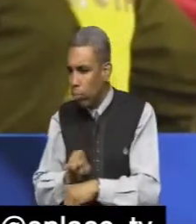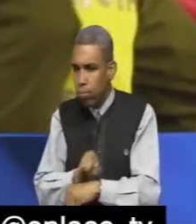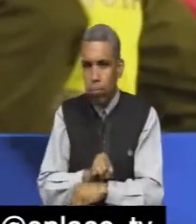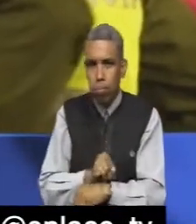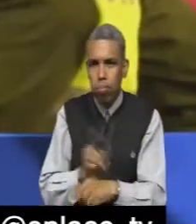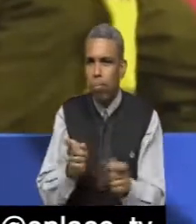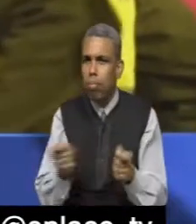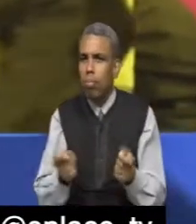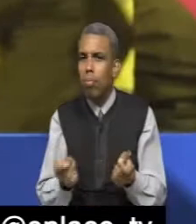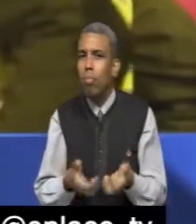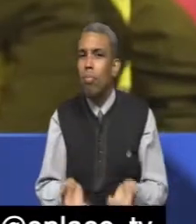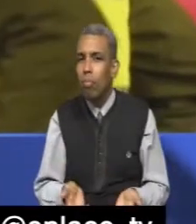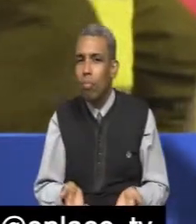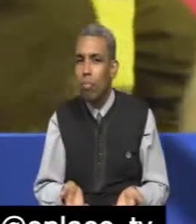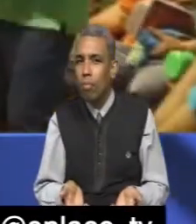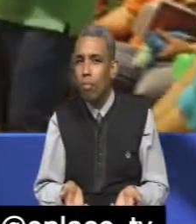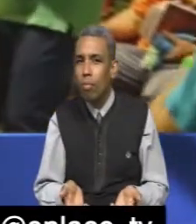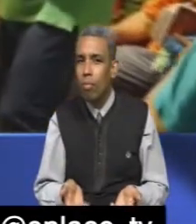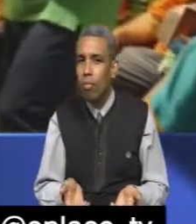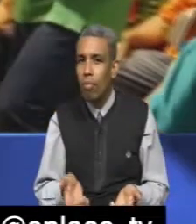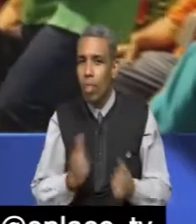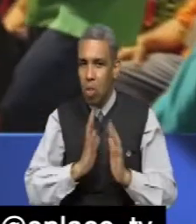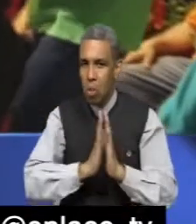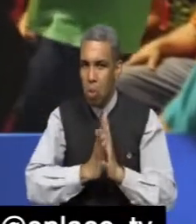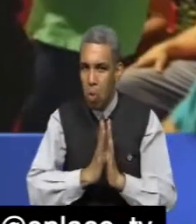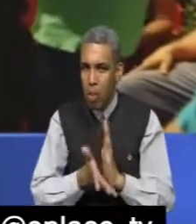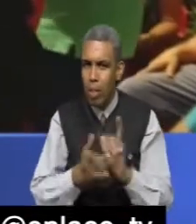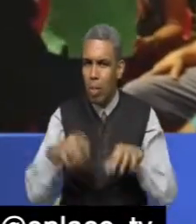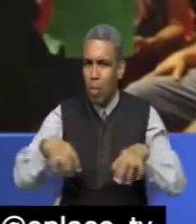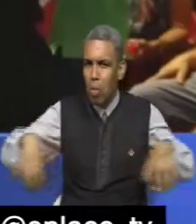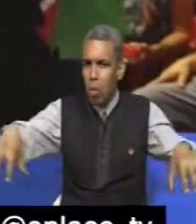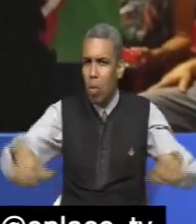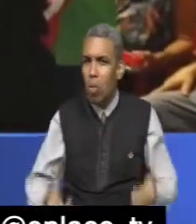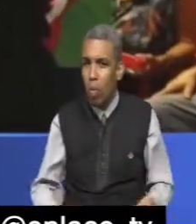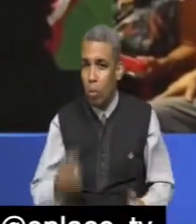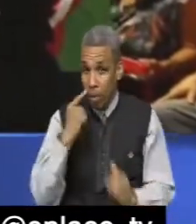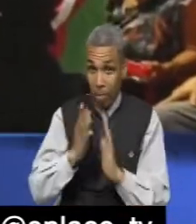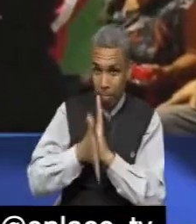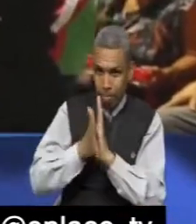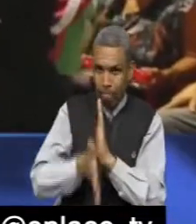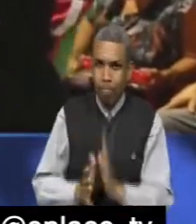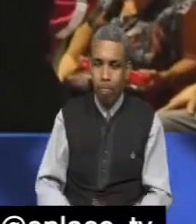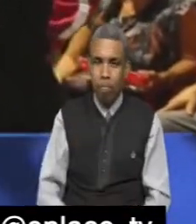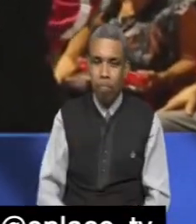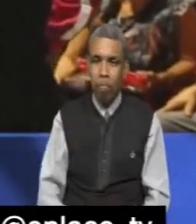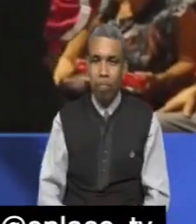autoridades municipales y de policía a comerciantes, vendedores del Parque a la Vida. Ya volvemos.